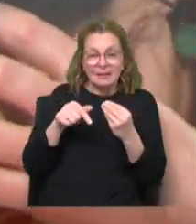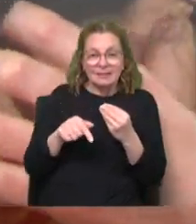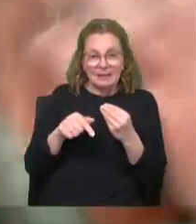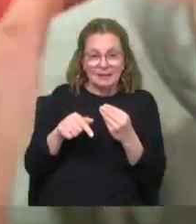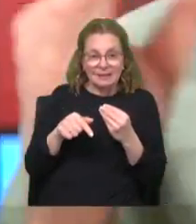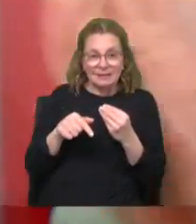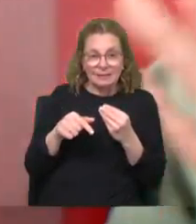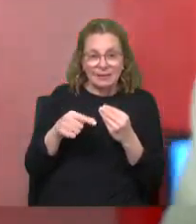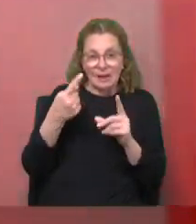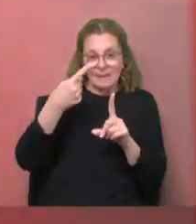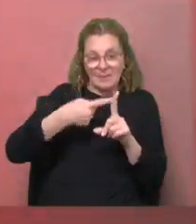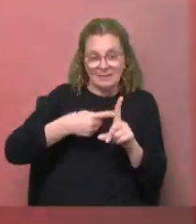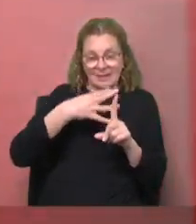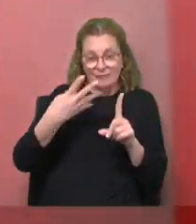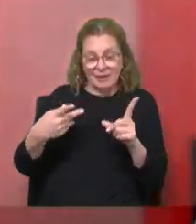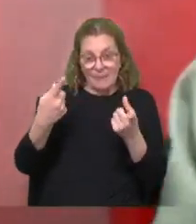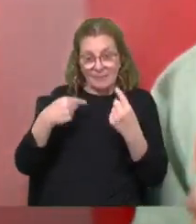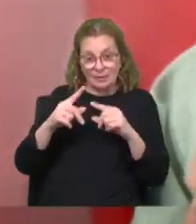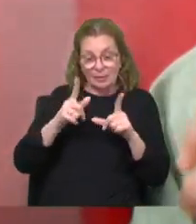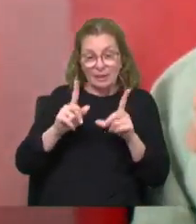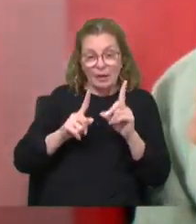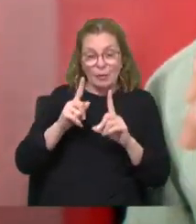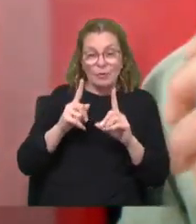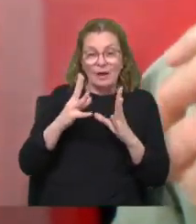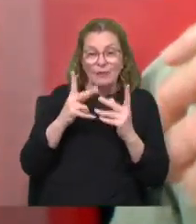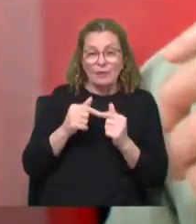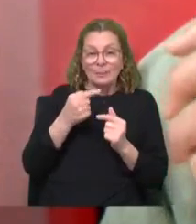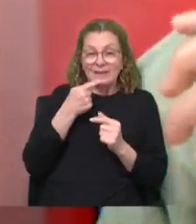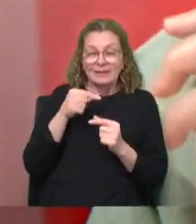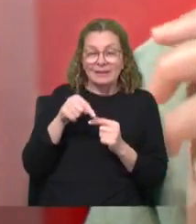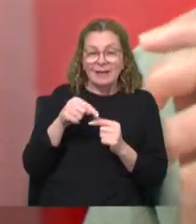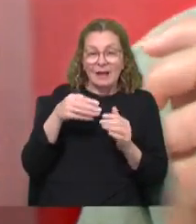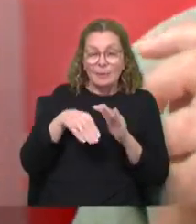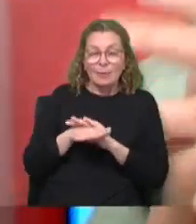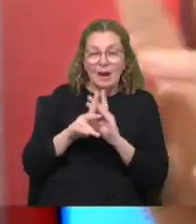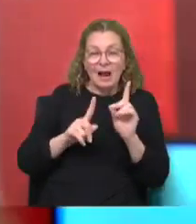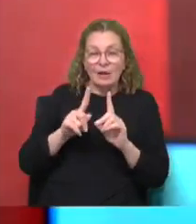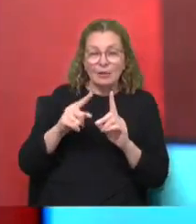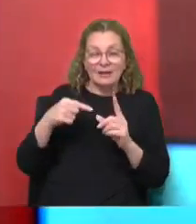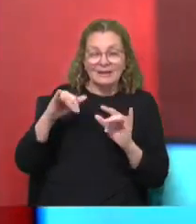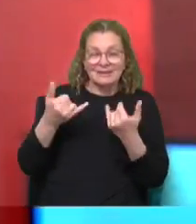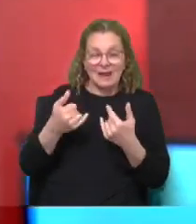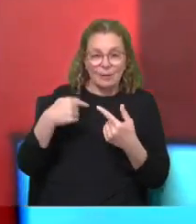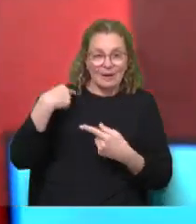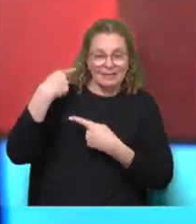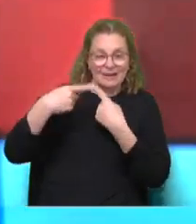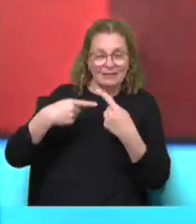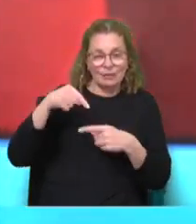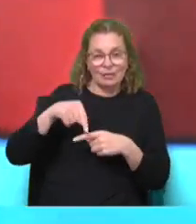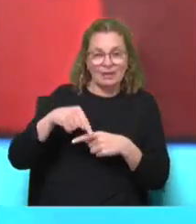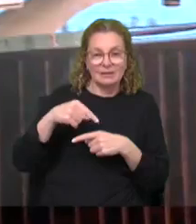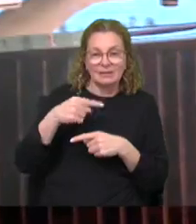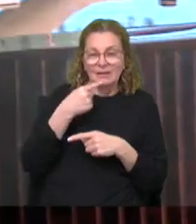es mes de la diversidad, pero también de alguna manera se cuela algo que ya es una tradición en este país desde el